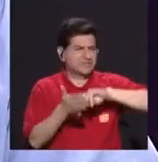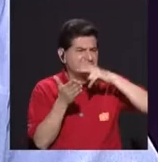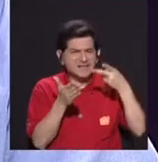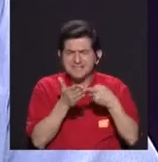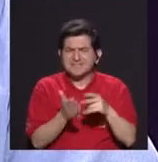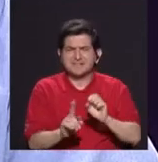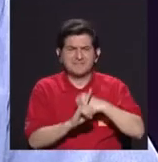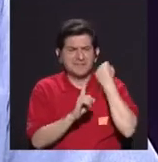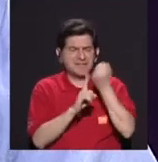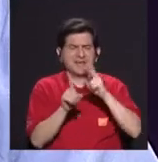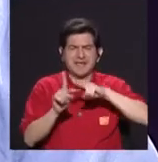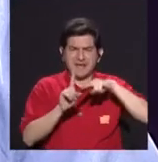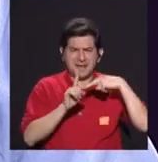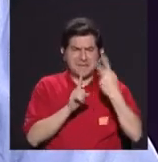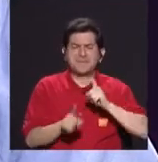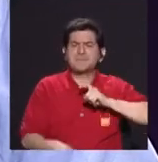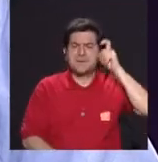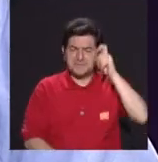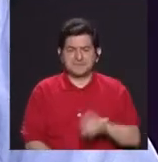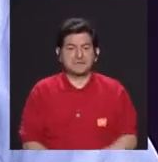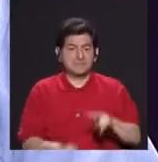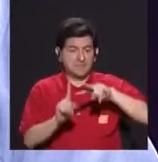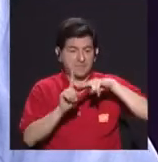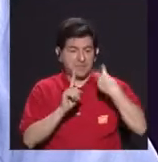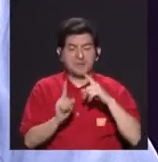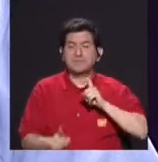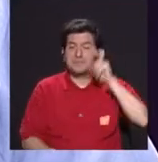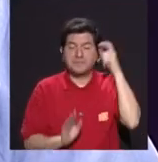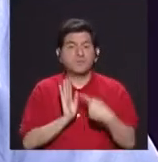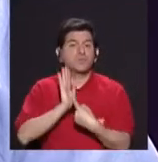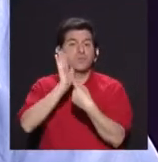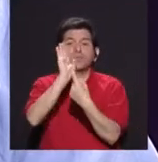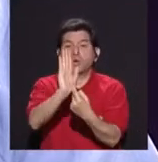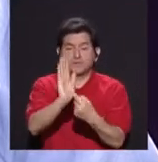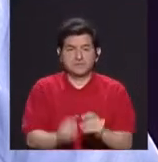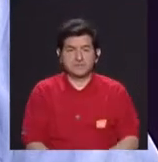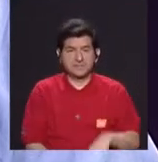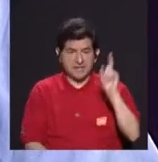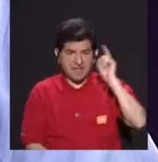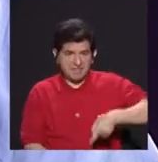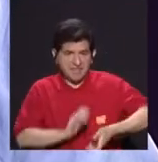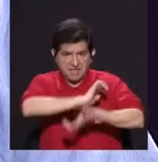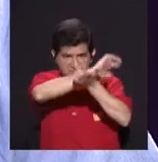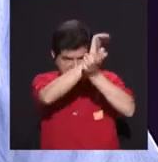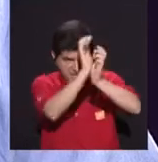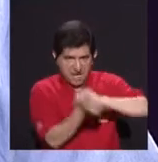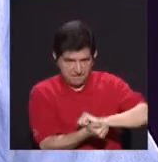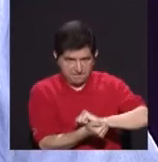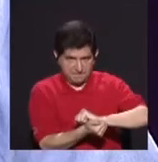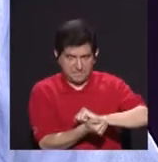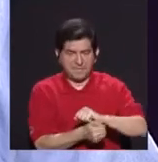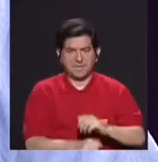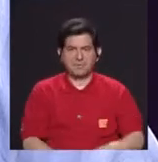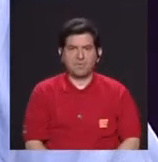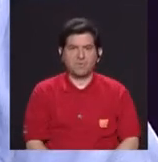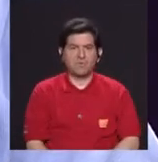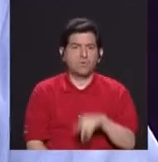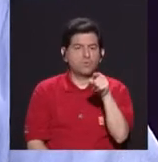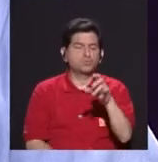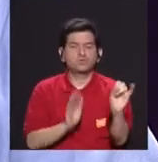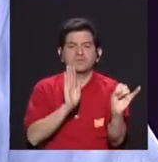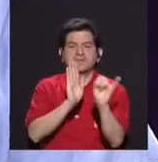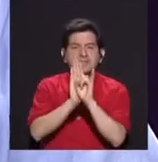una cuestión de perspectiva de género la perspectiva de género no te señala que debes de cambiar tu